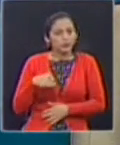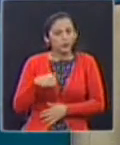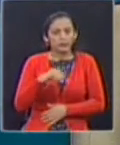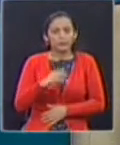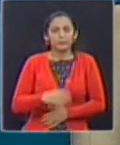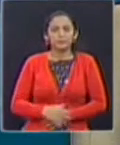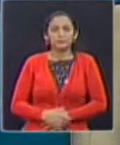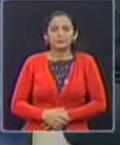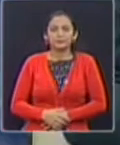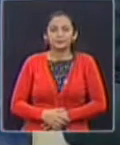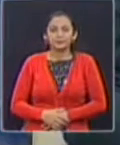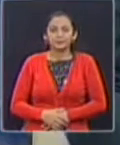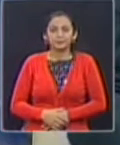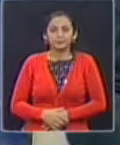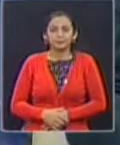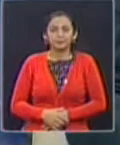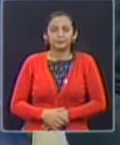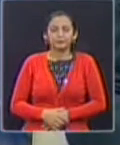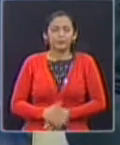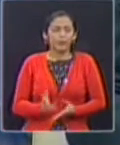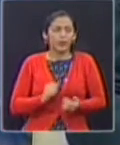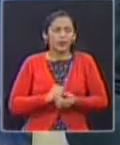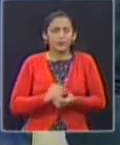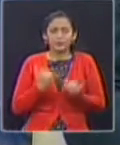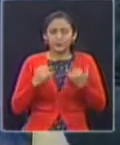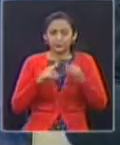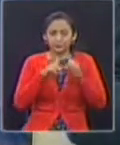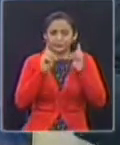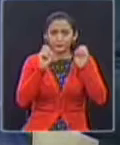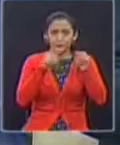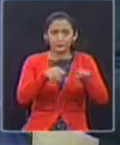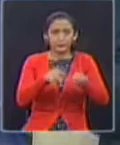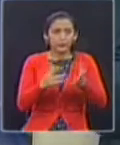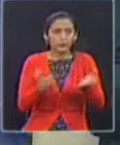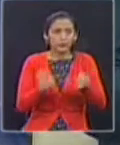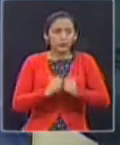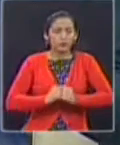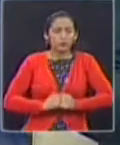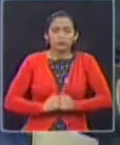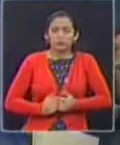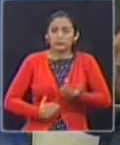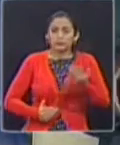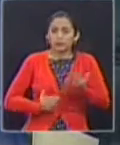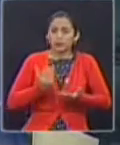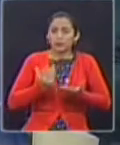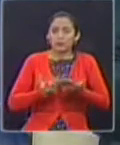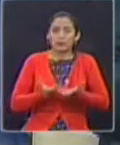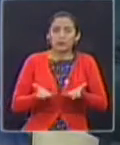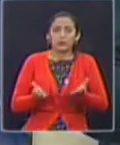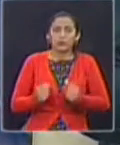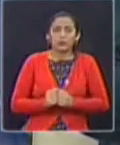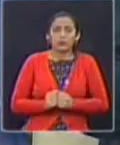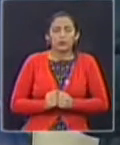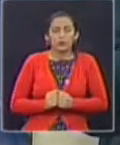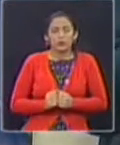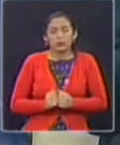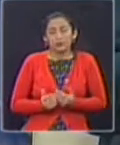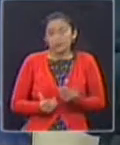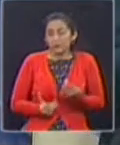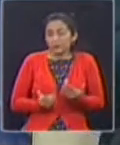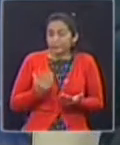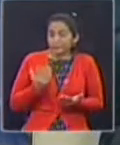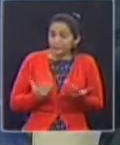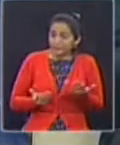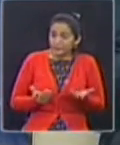este tiempo, ¿no? ¿Usted cree o ve que se pueden acortar las distancias? ¿Usted cree que puede